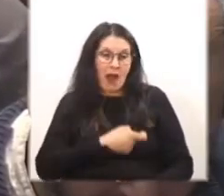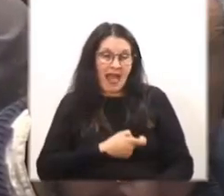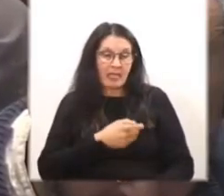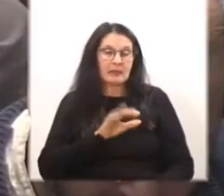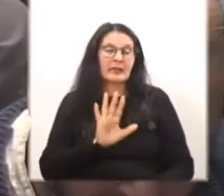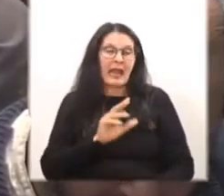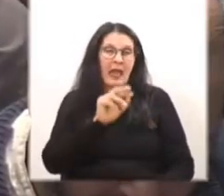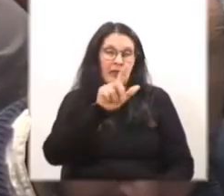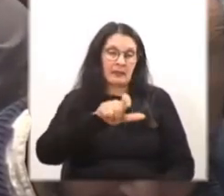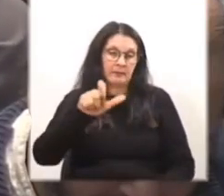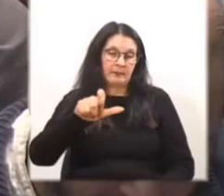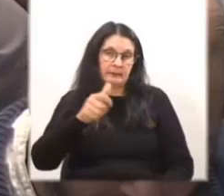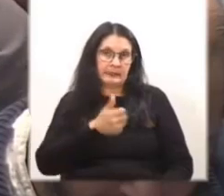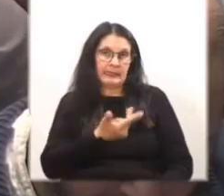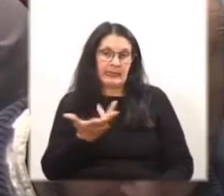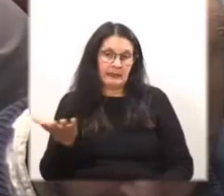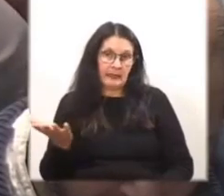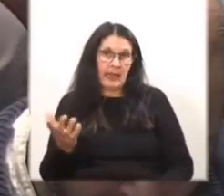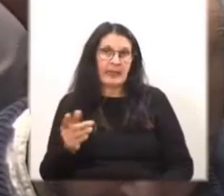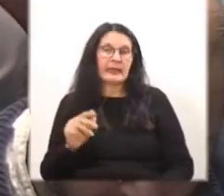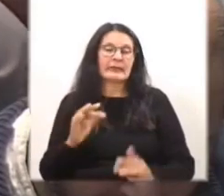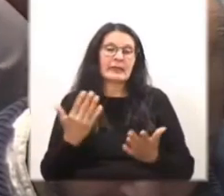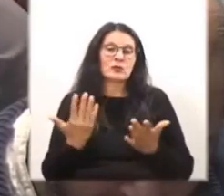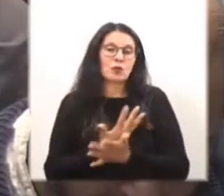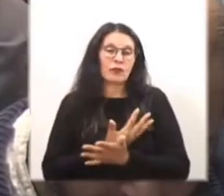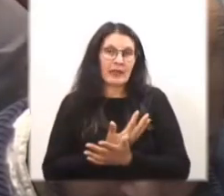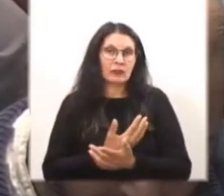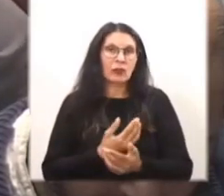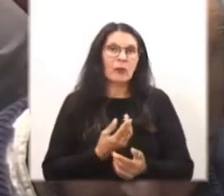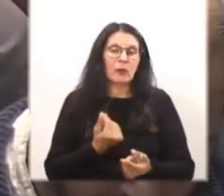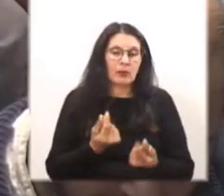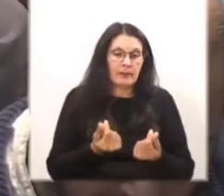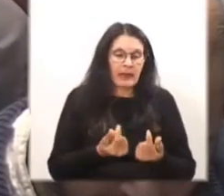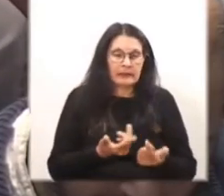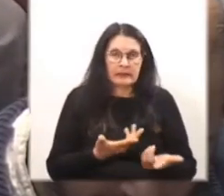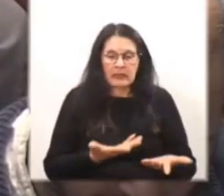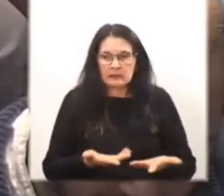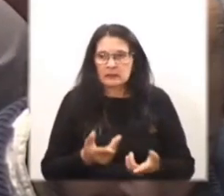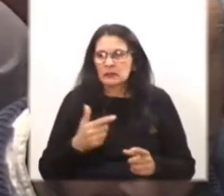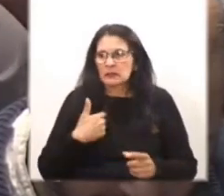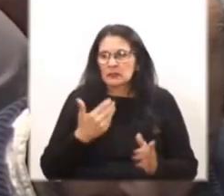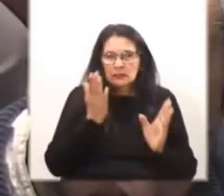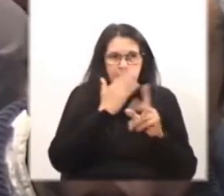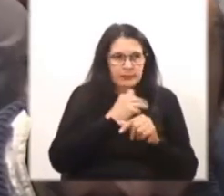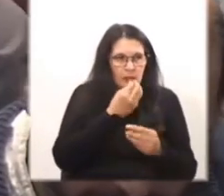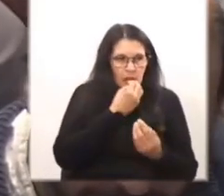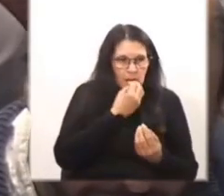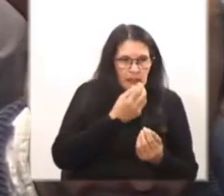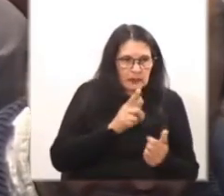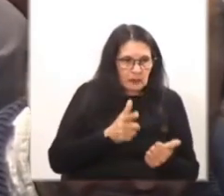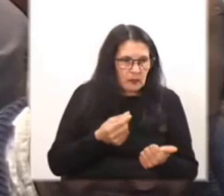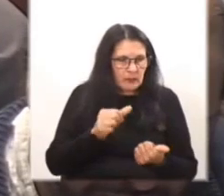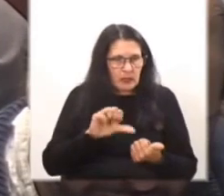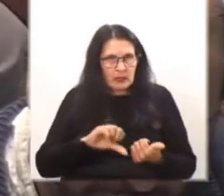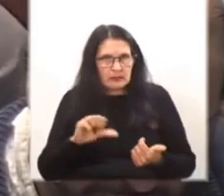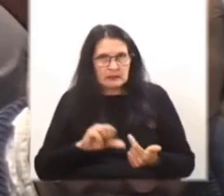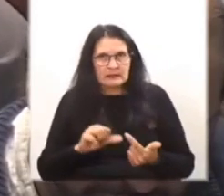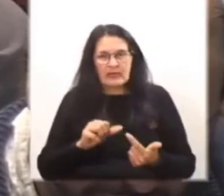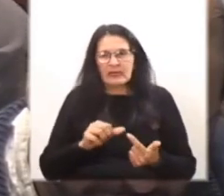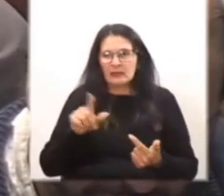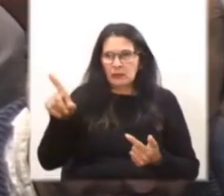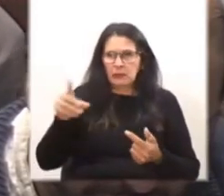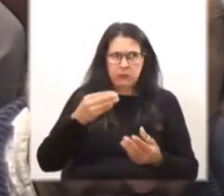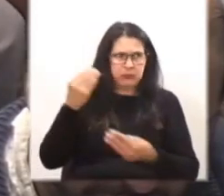gente que anda galgueando por un mango y que no puede llevar la plata a su casa y ve cómo entran por la